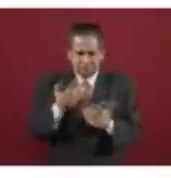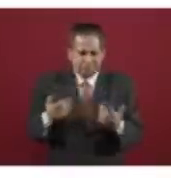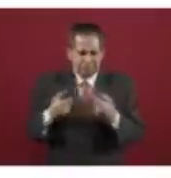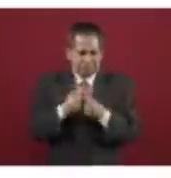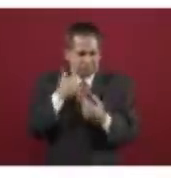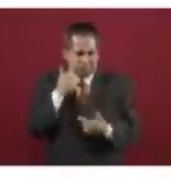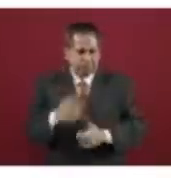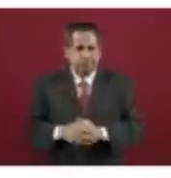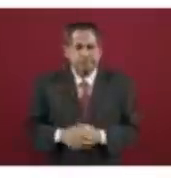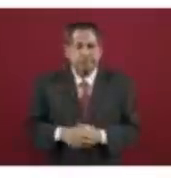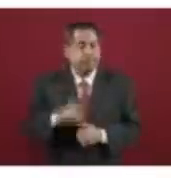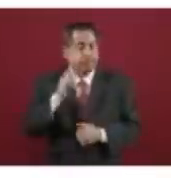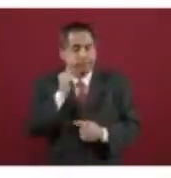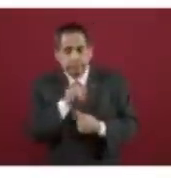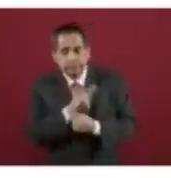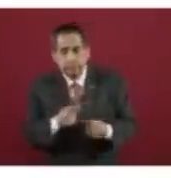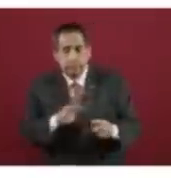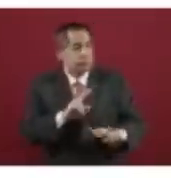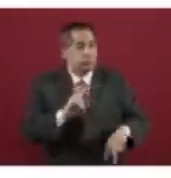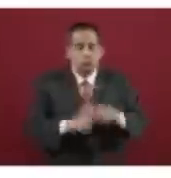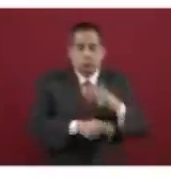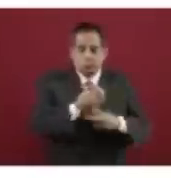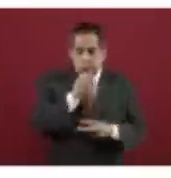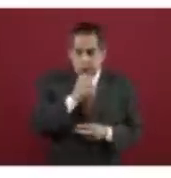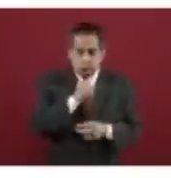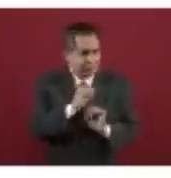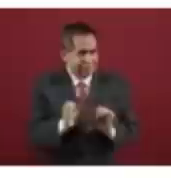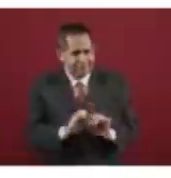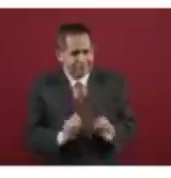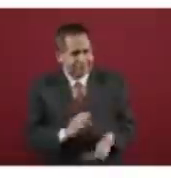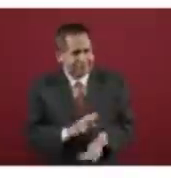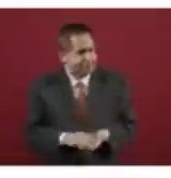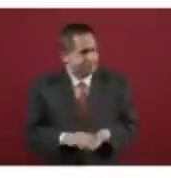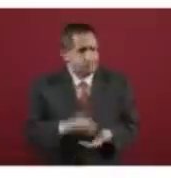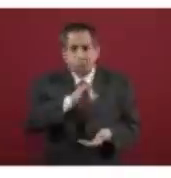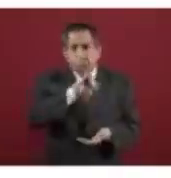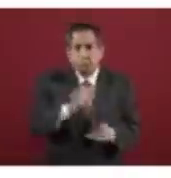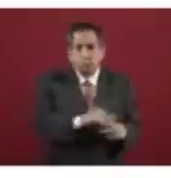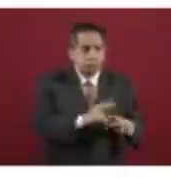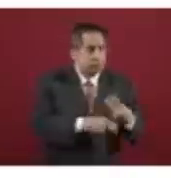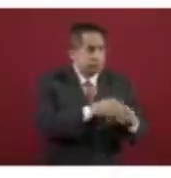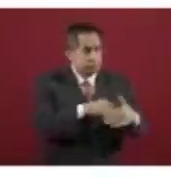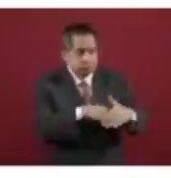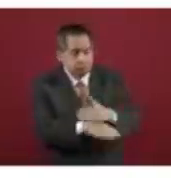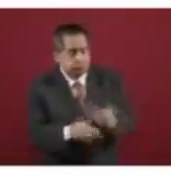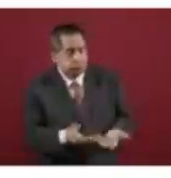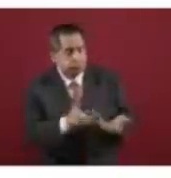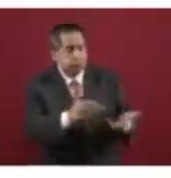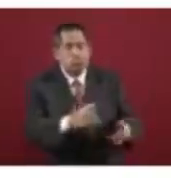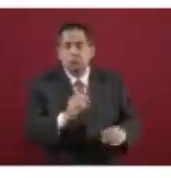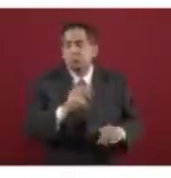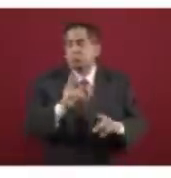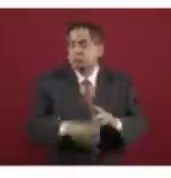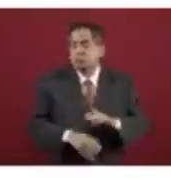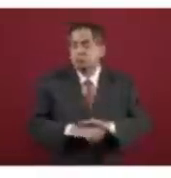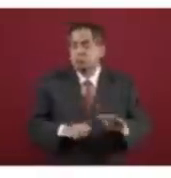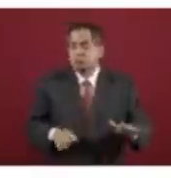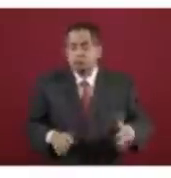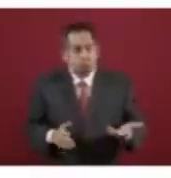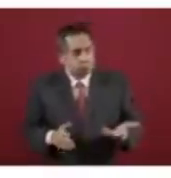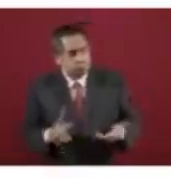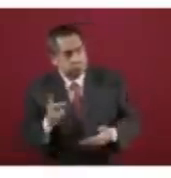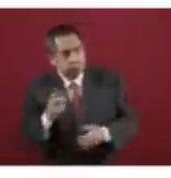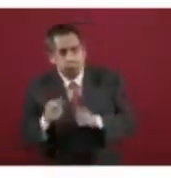ilógica. Niñas y niños que no asisten a la estancia, que nunca asistieron o que dejaron de asistir antes de diciembre